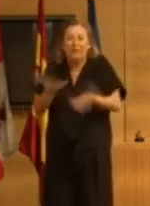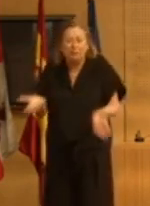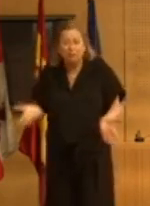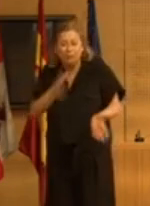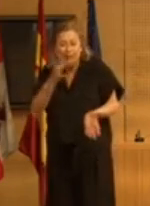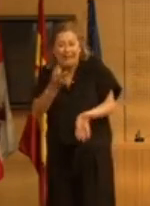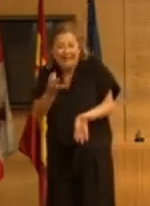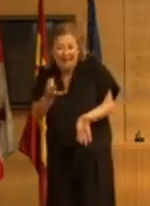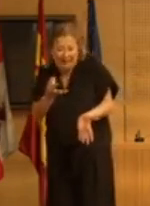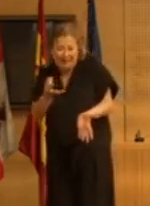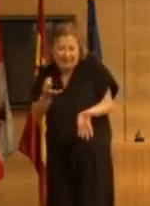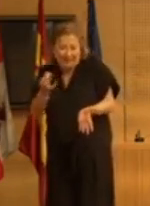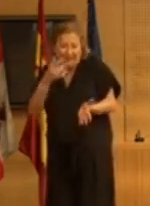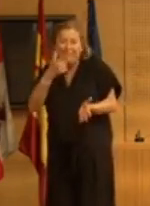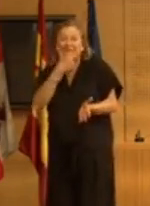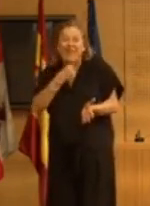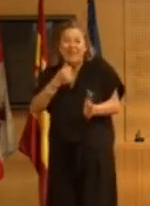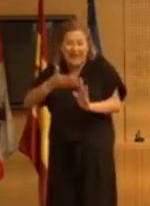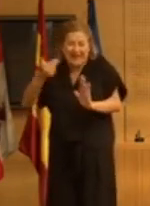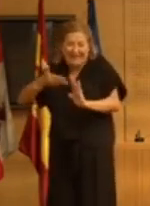Gracias.